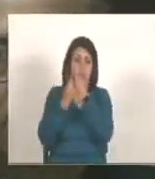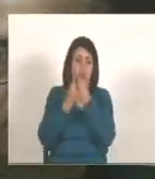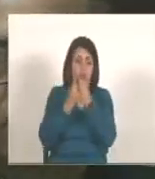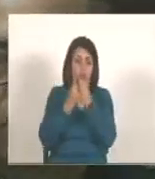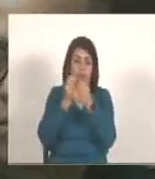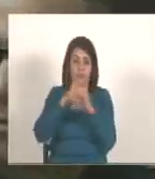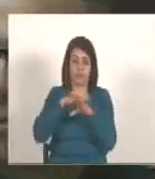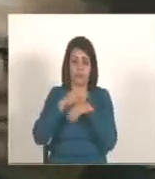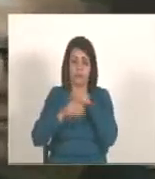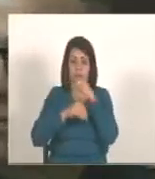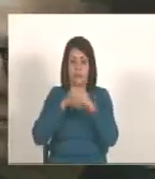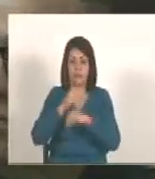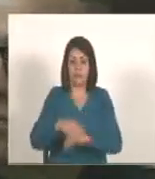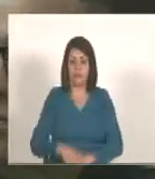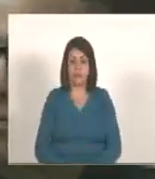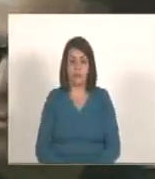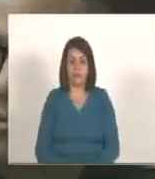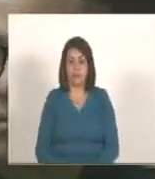indudablemente